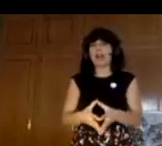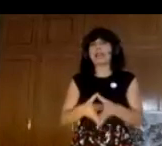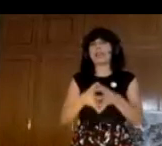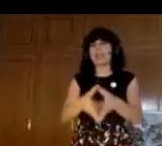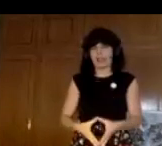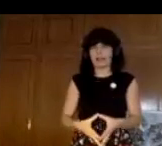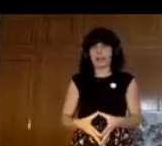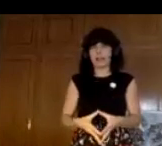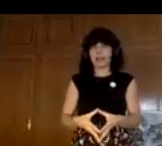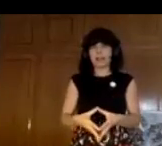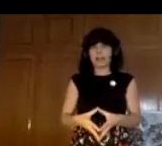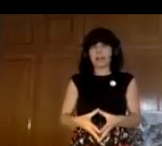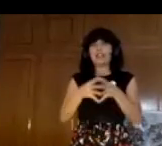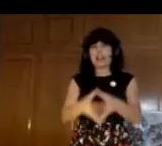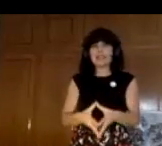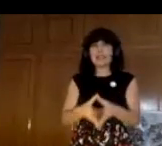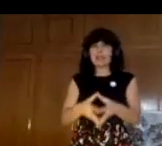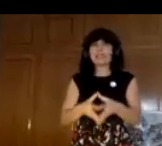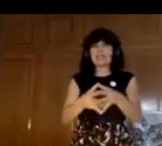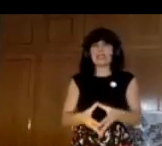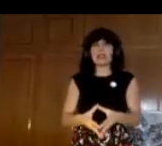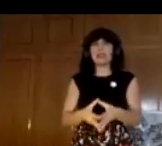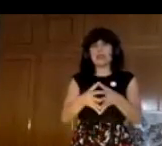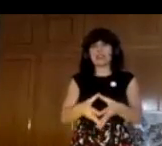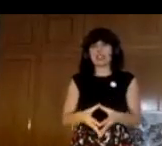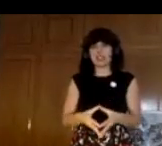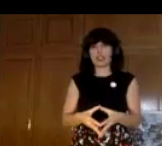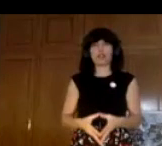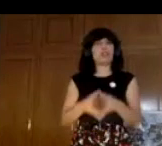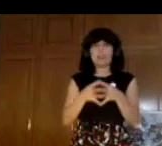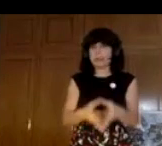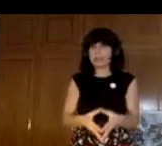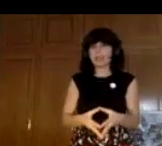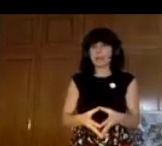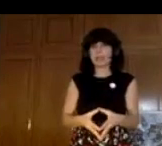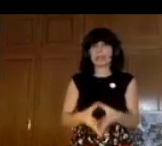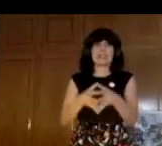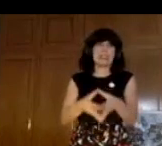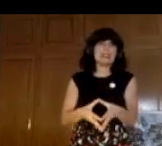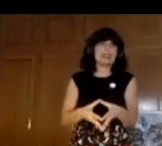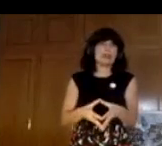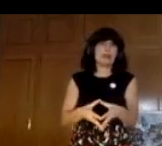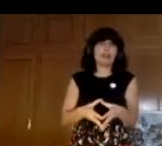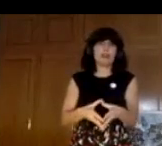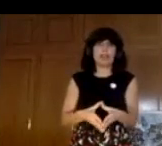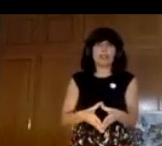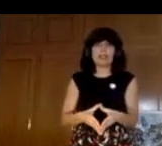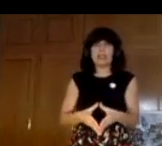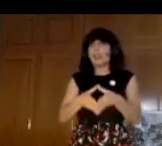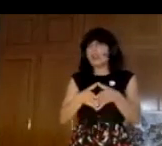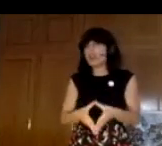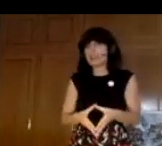ayudar al que no tiene nada. Entonces, ahí también estás haciendo un ellos y nosotros. Muchísimas de las campañas que están intentando ayudar a los